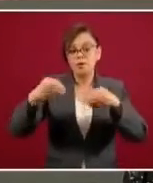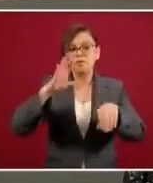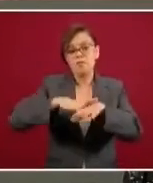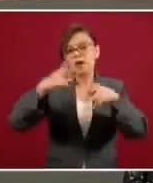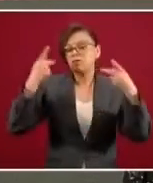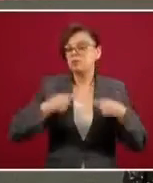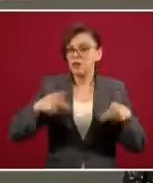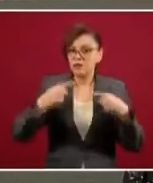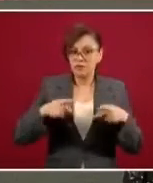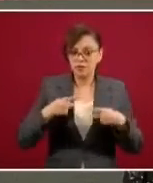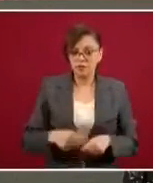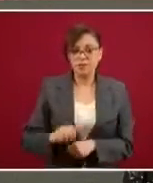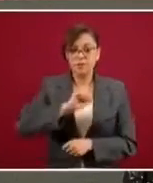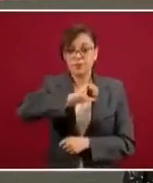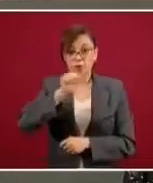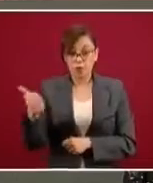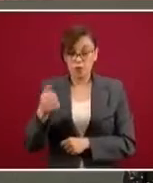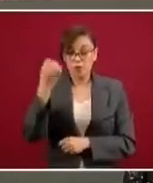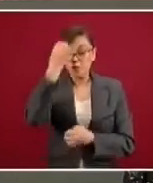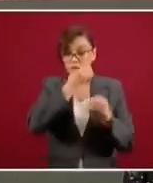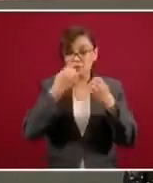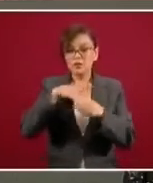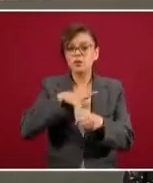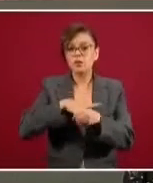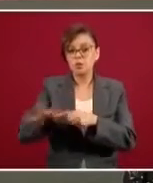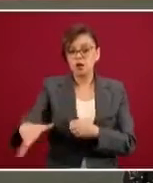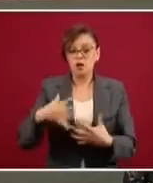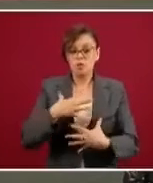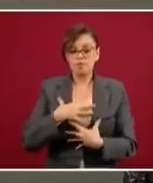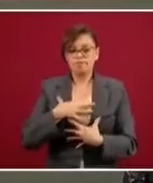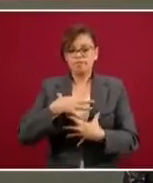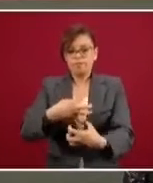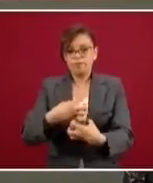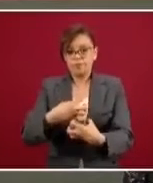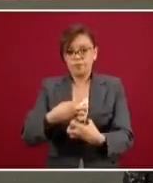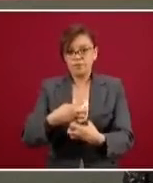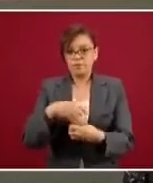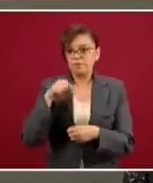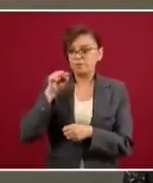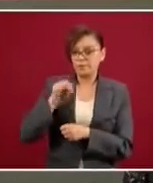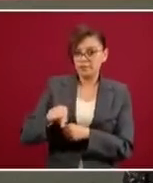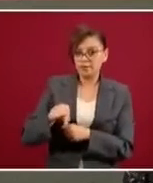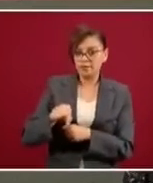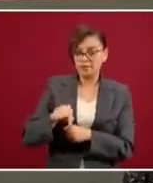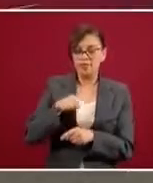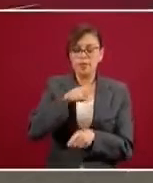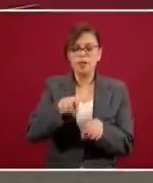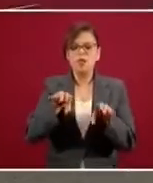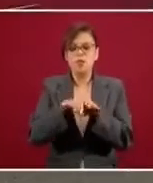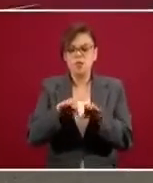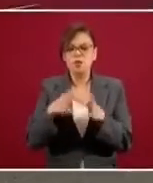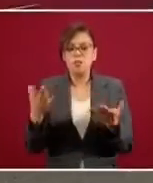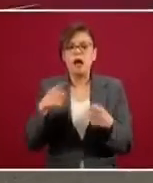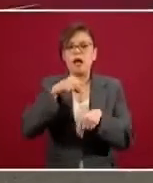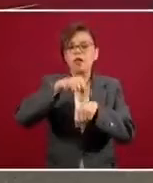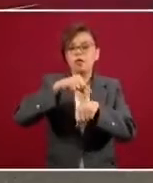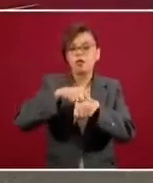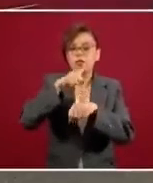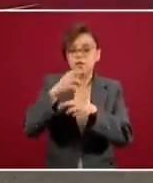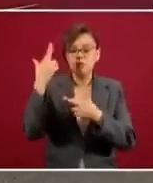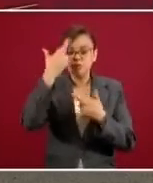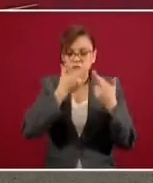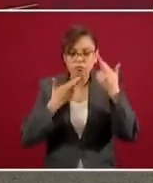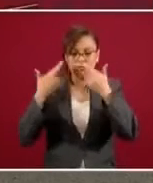ser la radiografía del tórax, la tomografía computada, dependen de lo que evalúa el médico, la